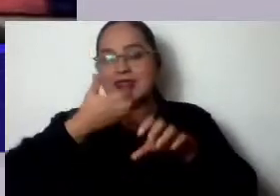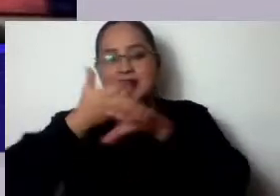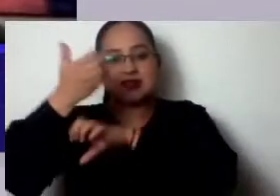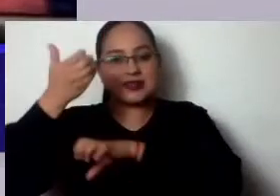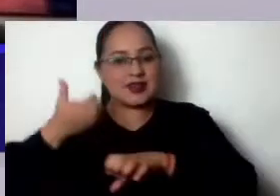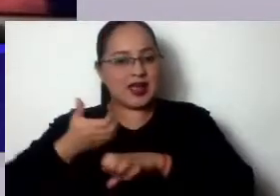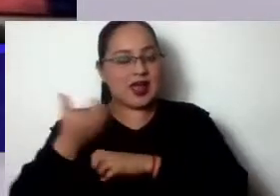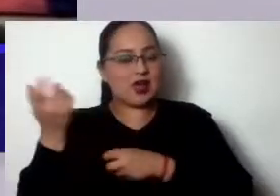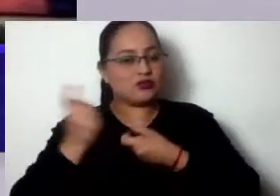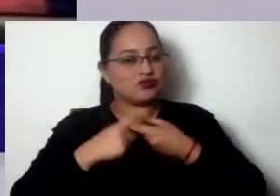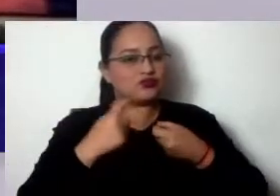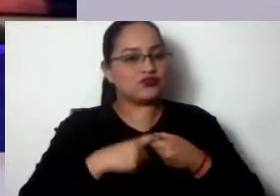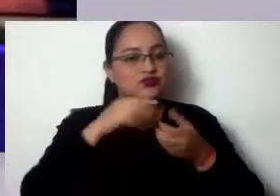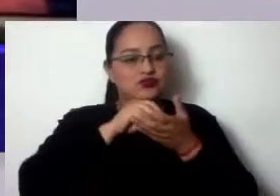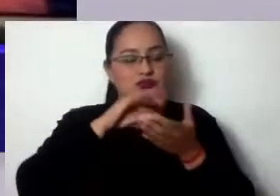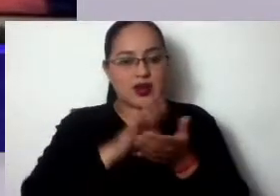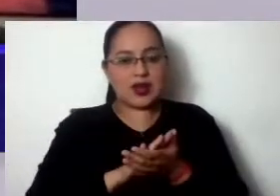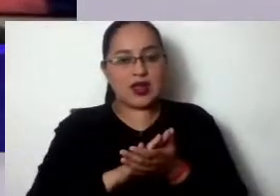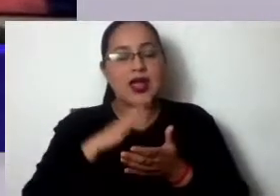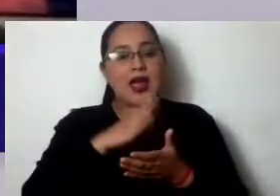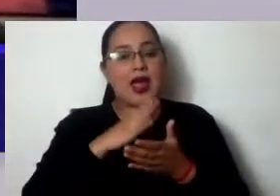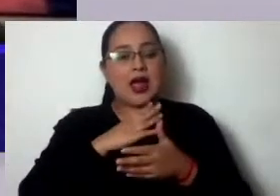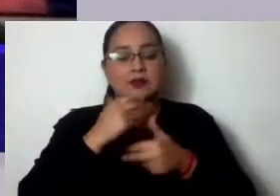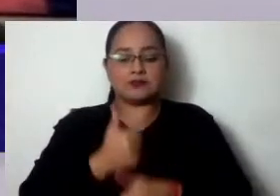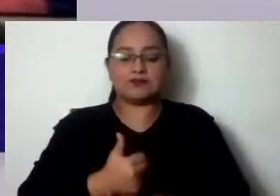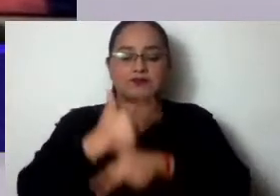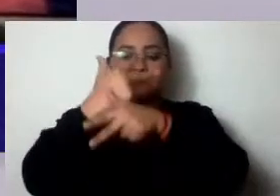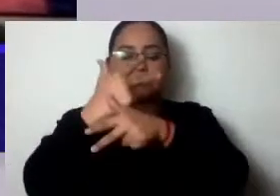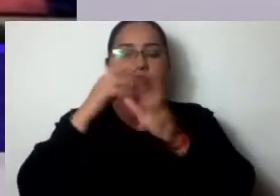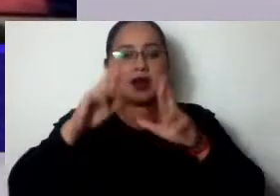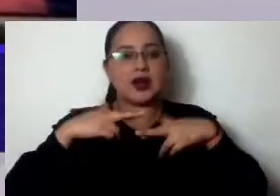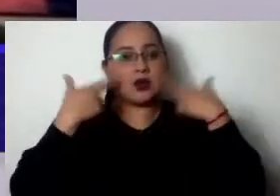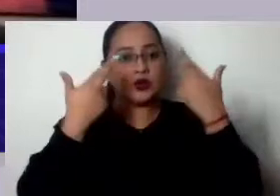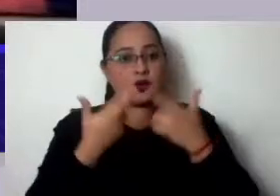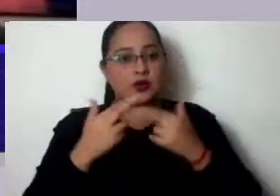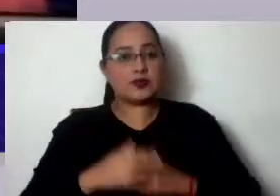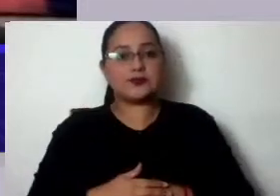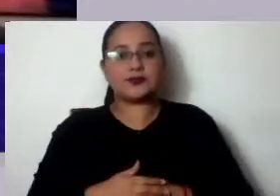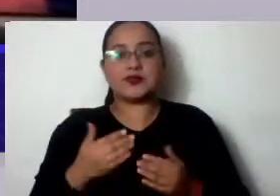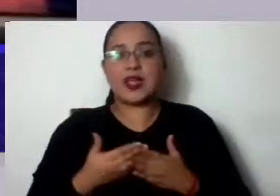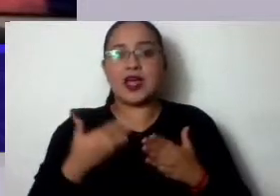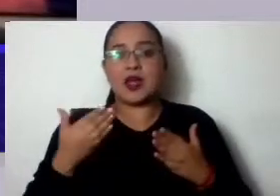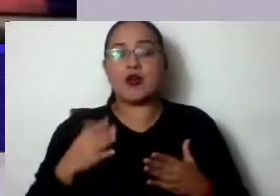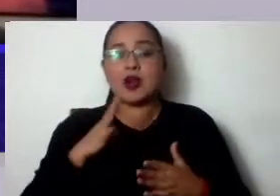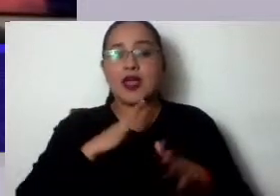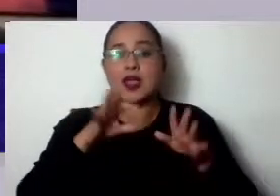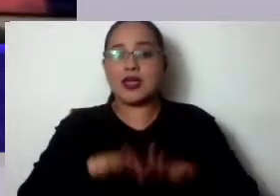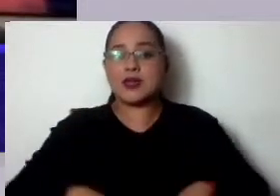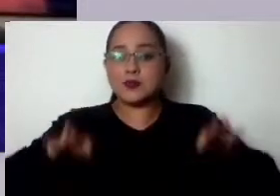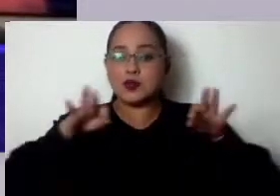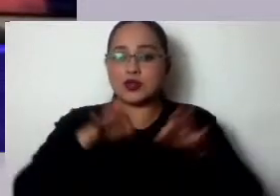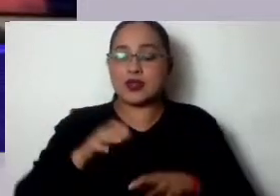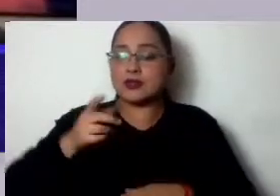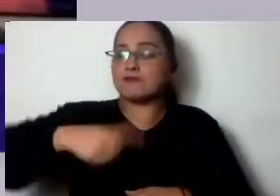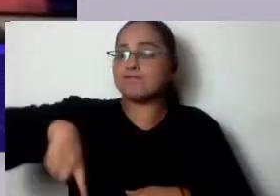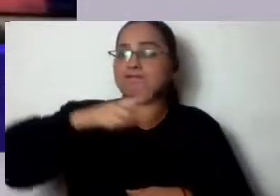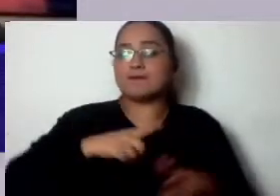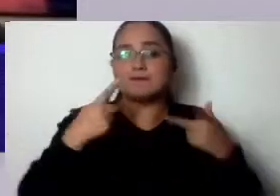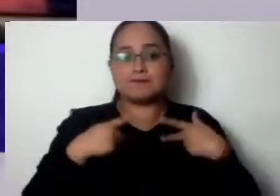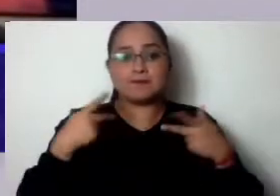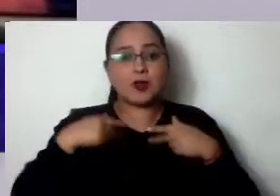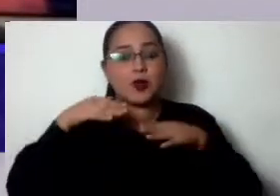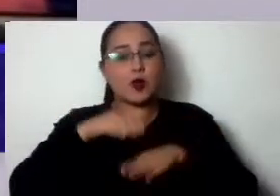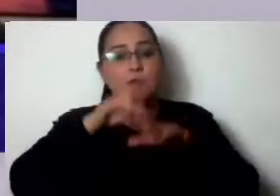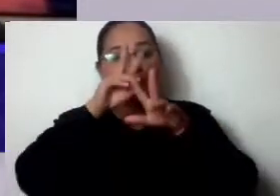y se lleva a cabo mediante sesiones virtuales en esta ocasión la atención a la relevancia y al interés que hay sobre el tema